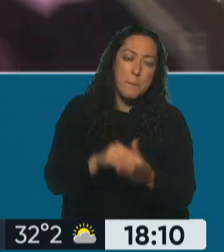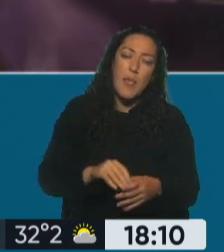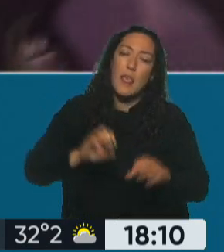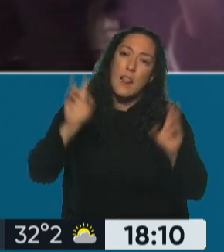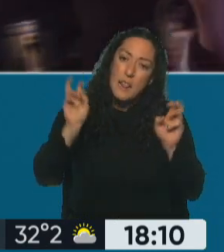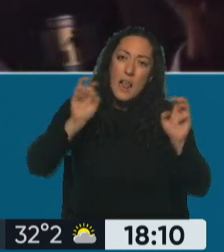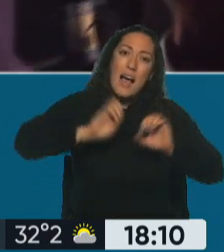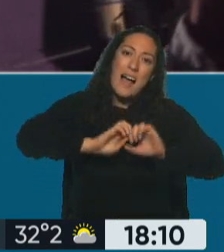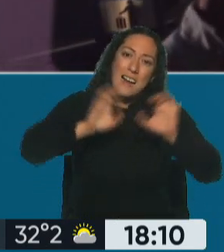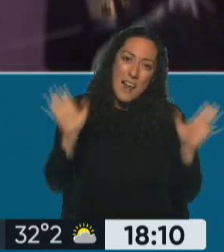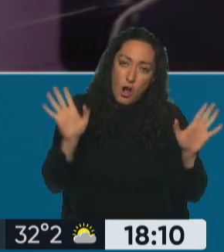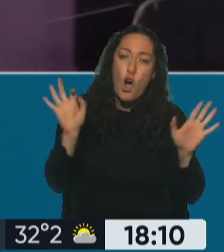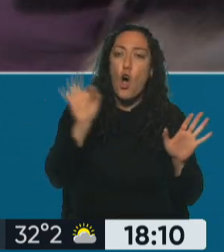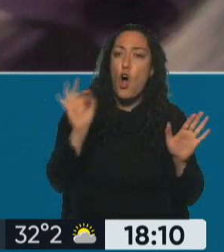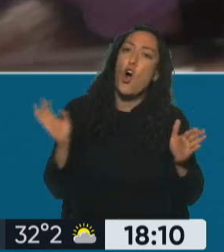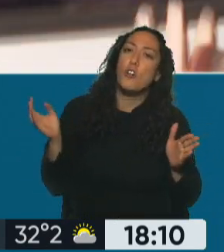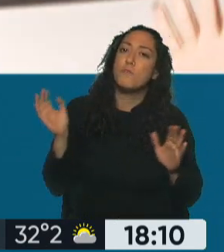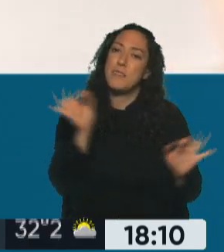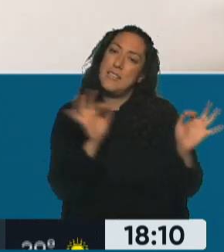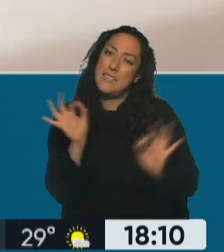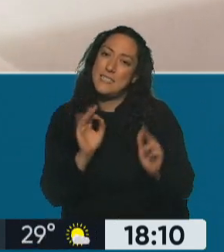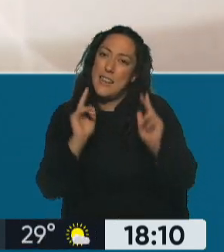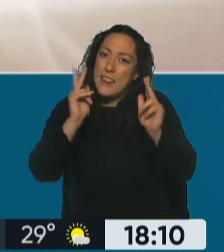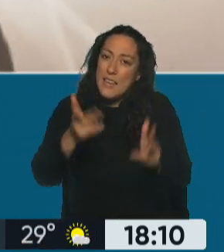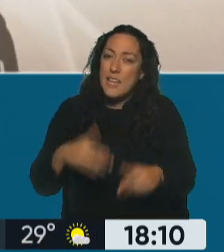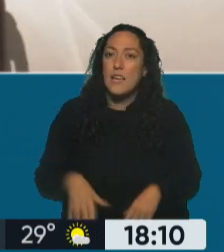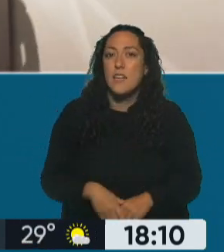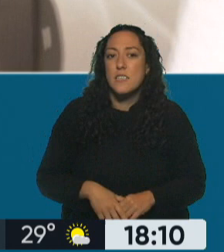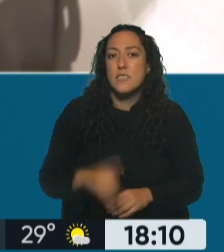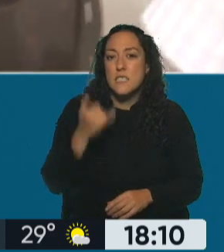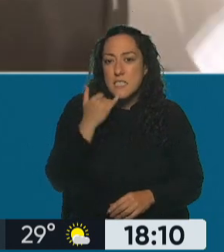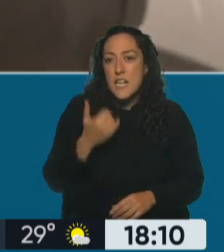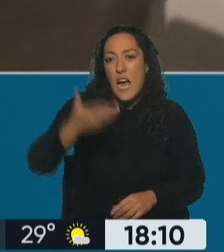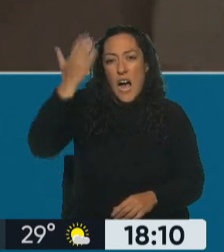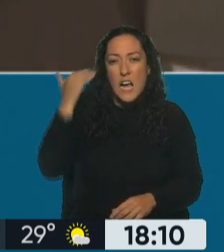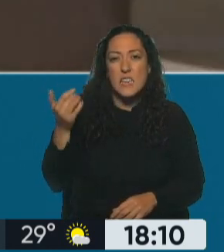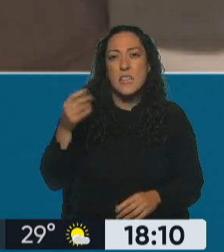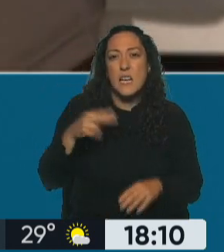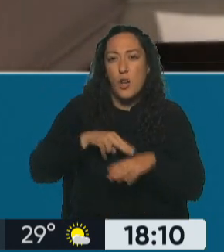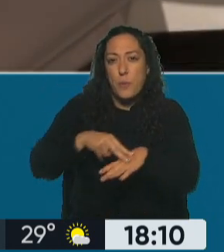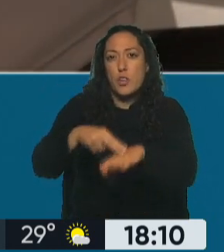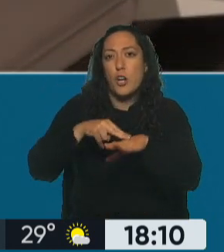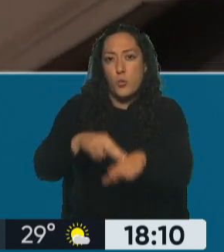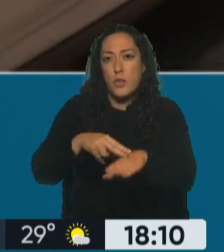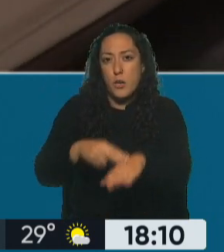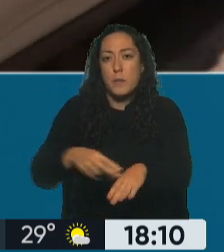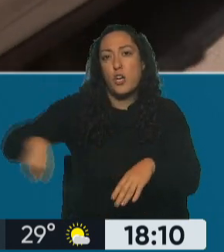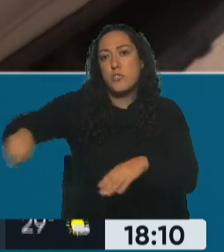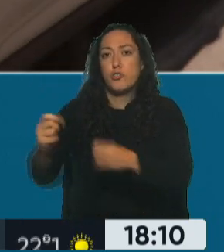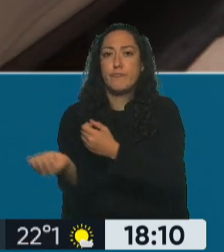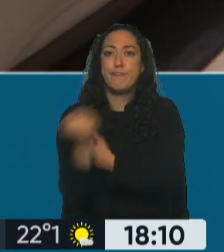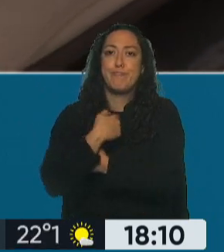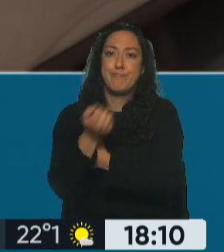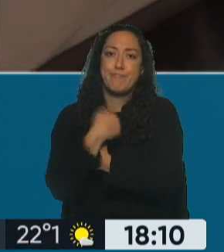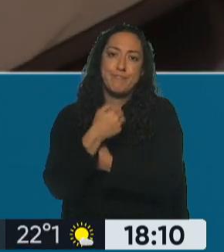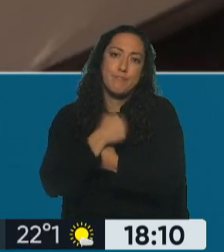lo aclaró, o lo amplió al decir... Hace rato que estoy haciendo recomendaciones y no me dan bolilla. Compañero, es por ahí.